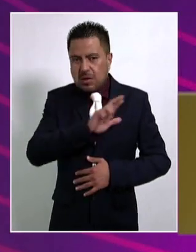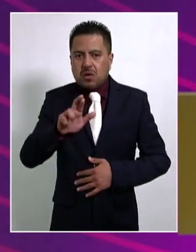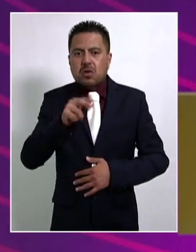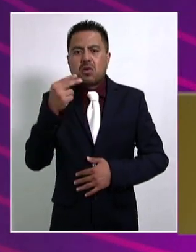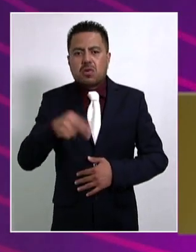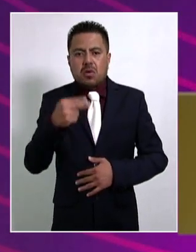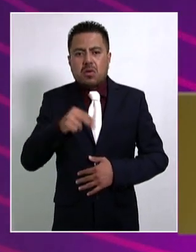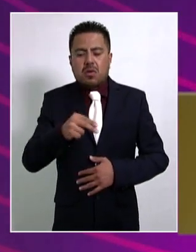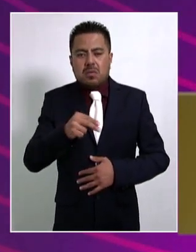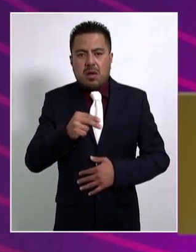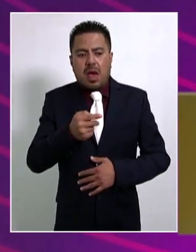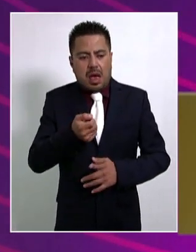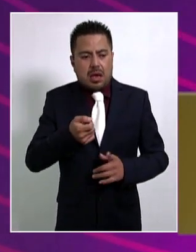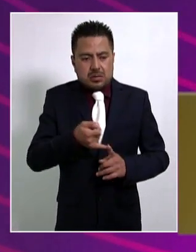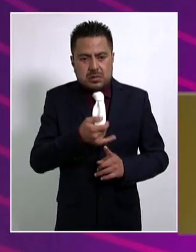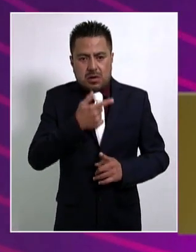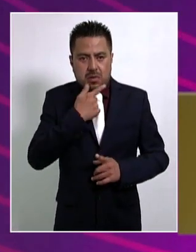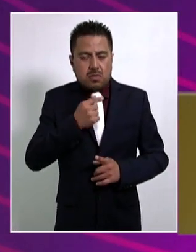nombre y género,